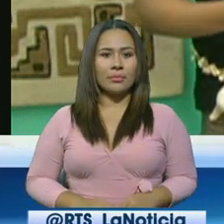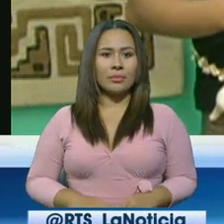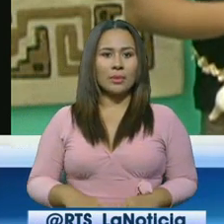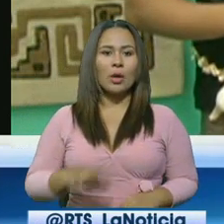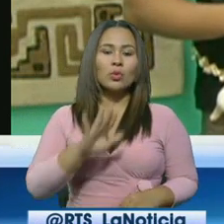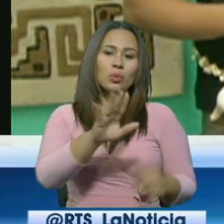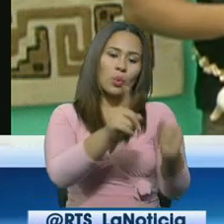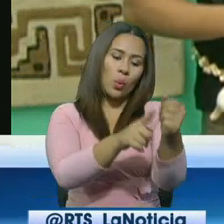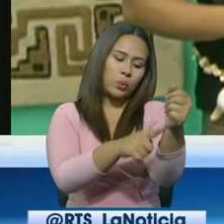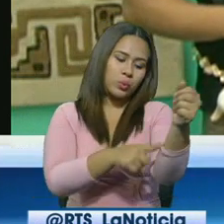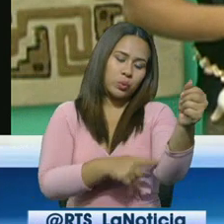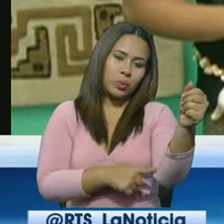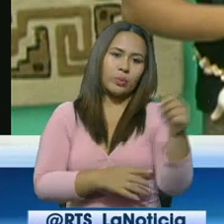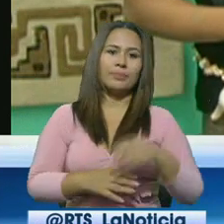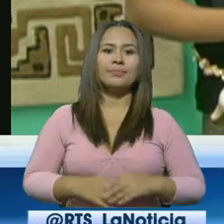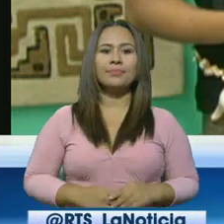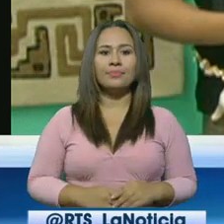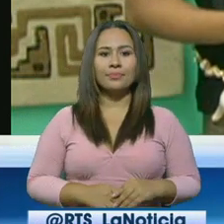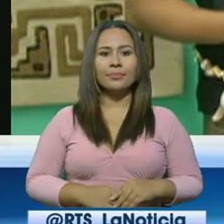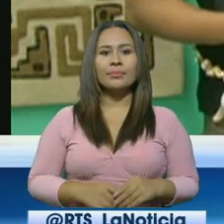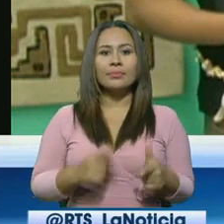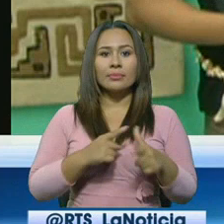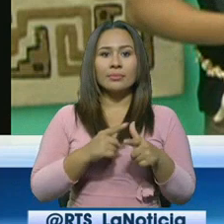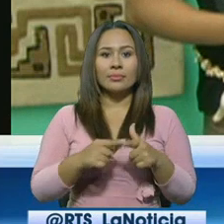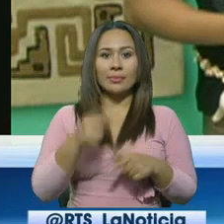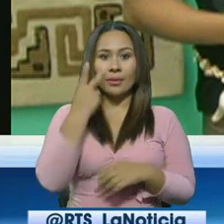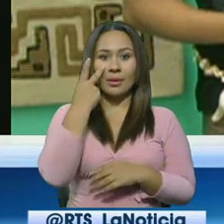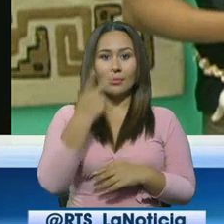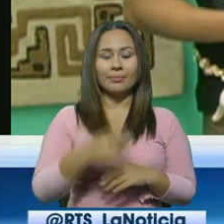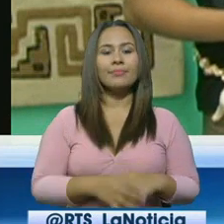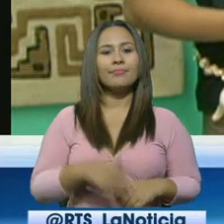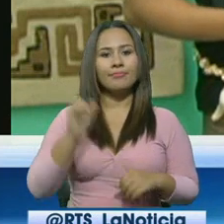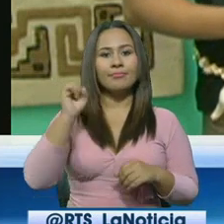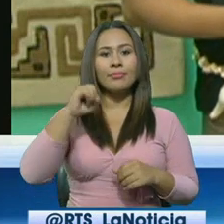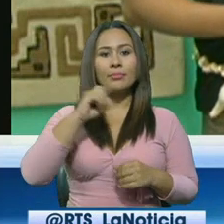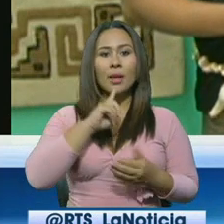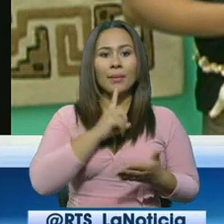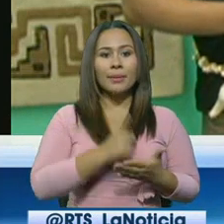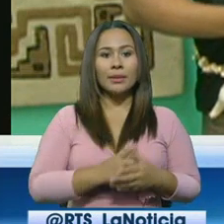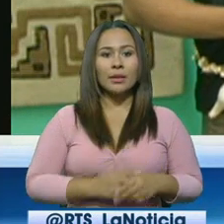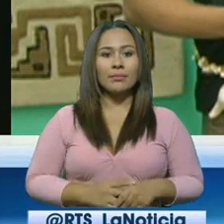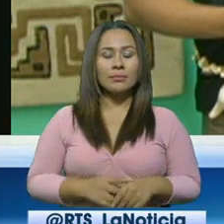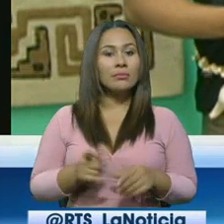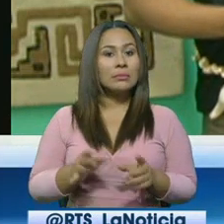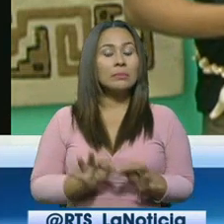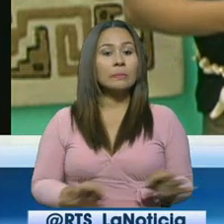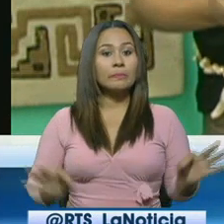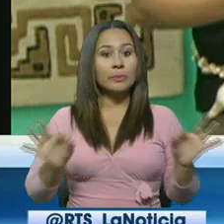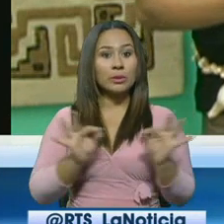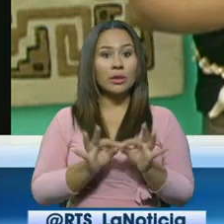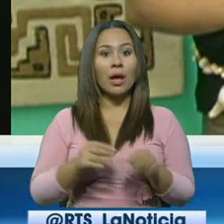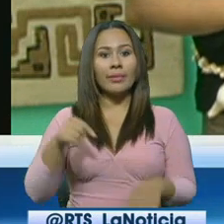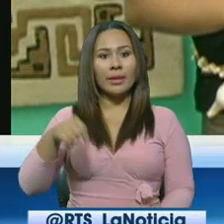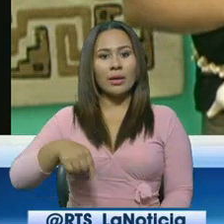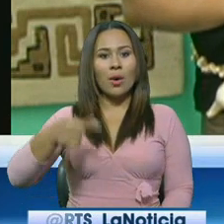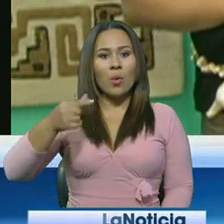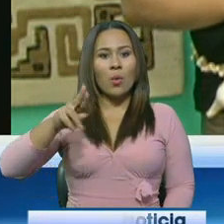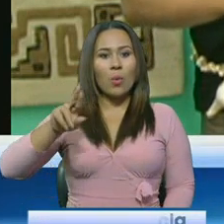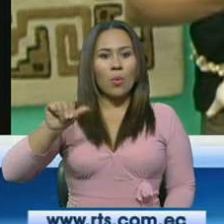sus costumbres, digamos así. Entonces esto es algo que realmente marca en Guano lo